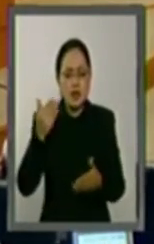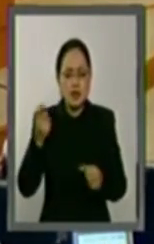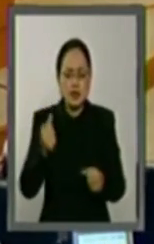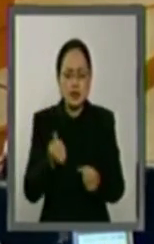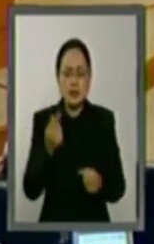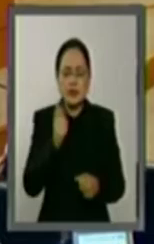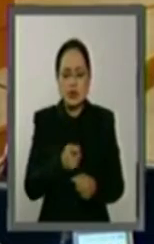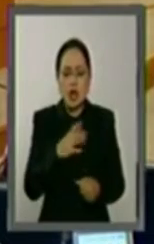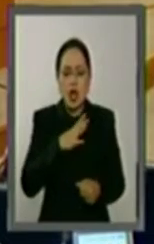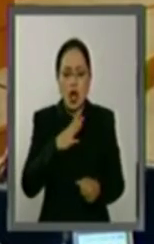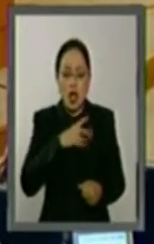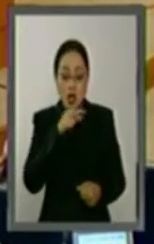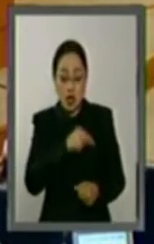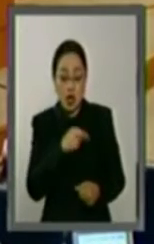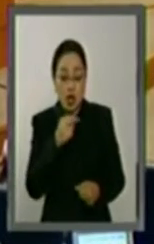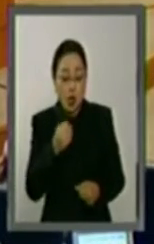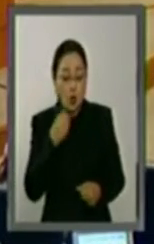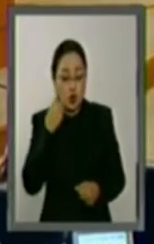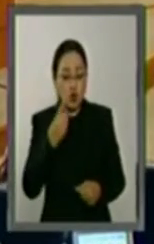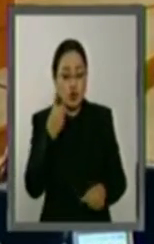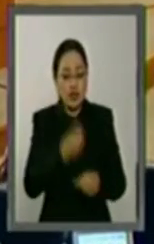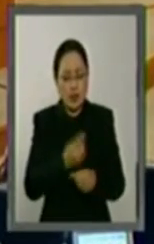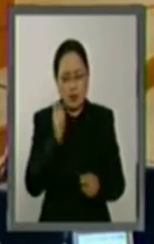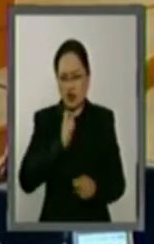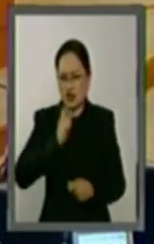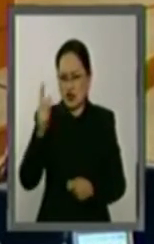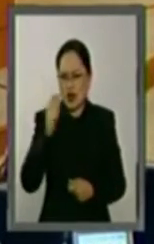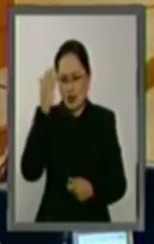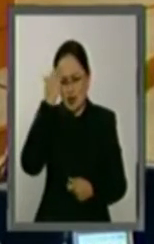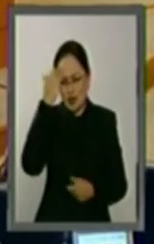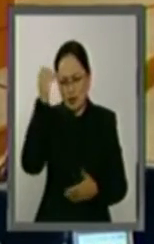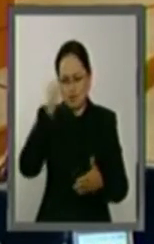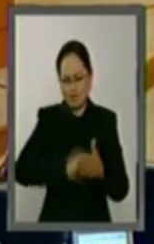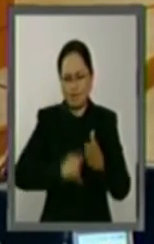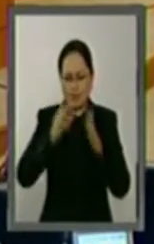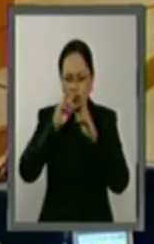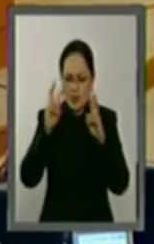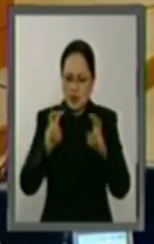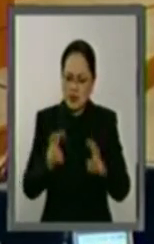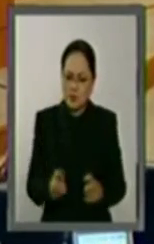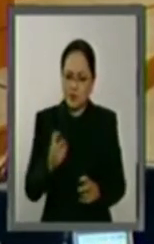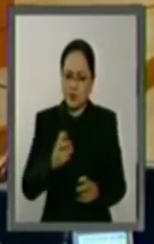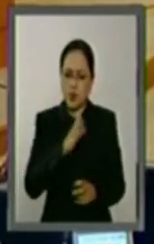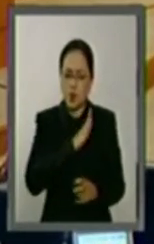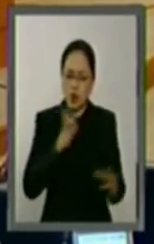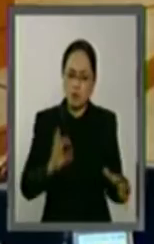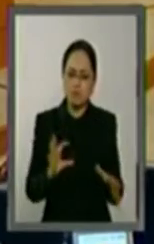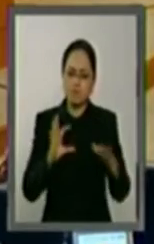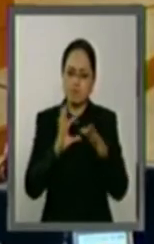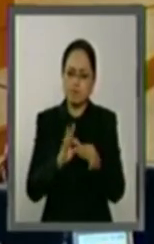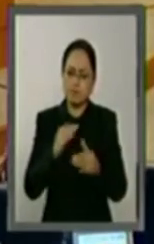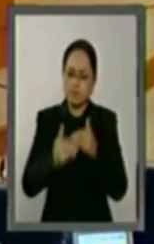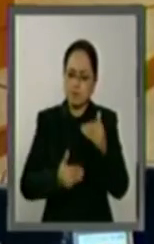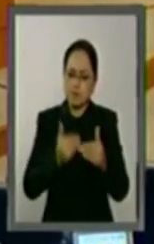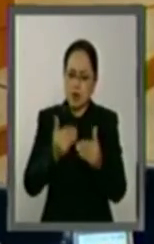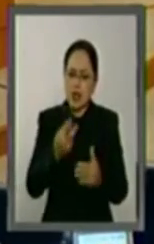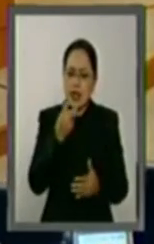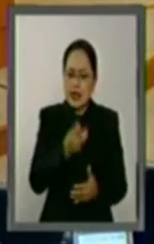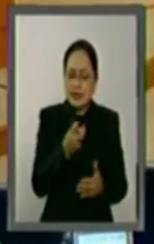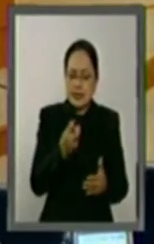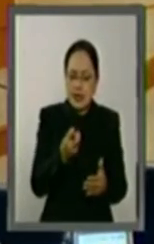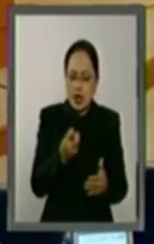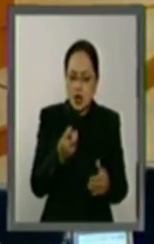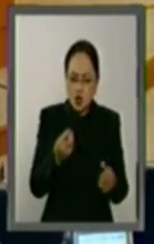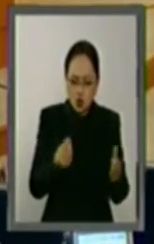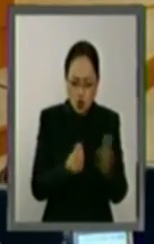la posibilidad de tener a alguien profesional y conocedor de la materia que pueda coadyuvar a transitar en este